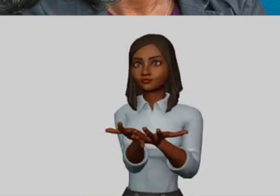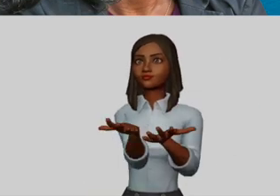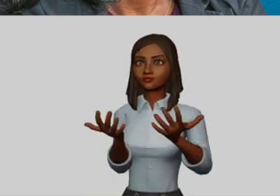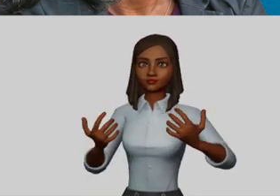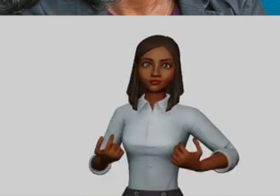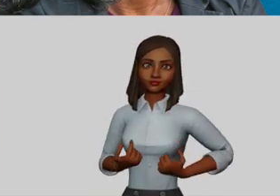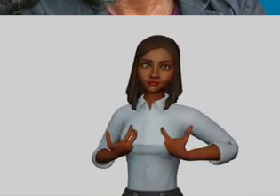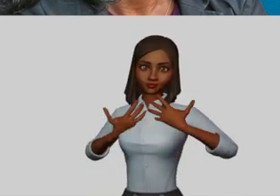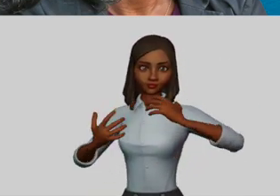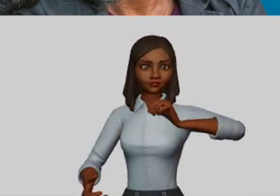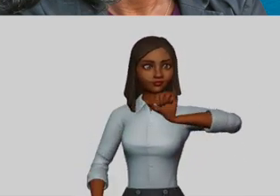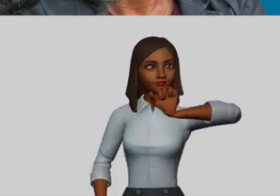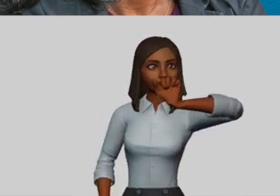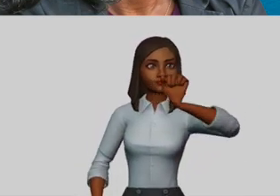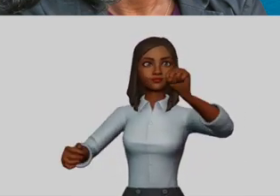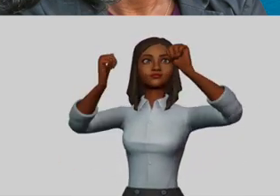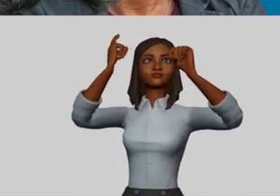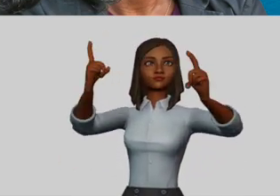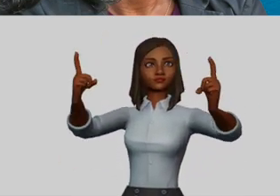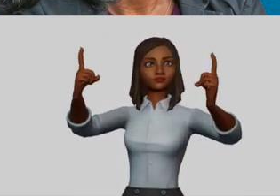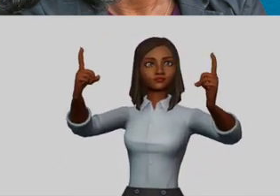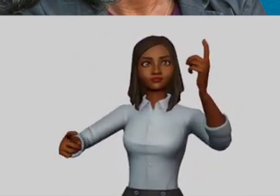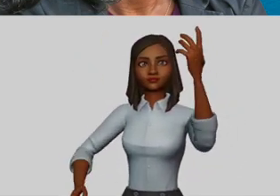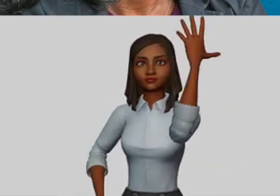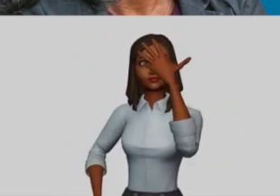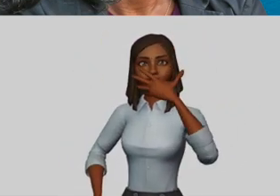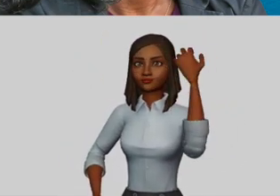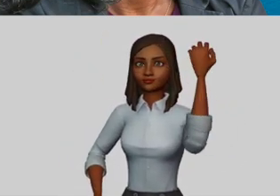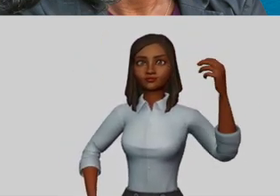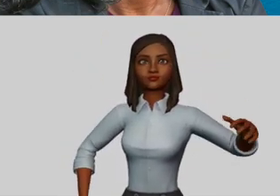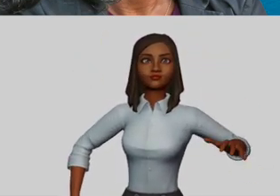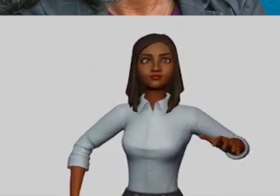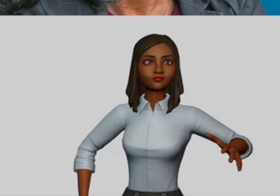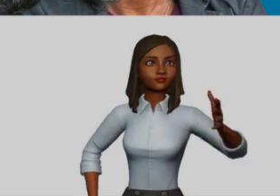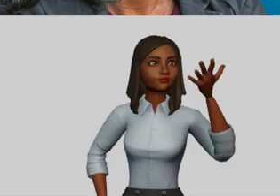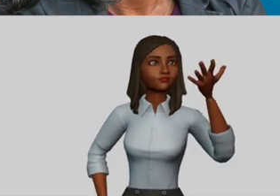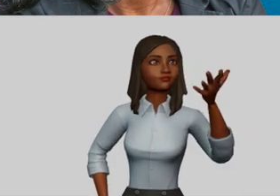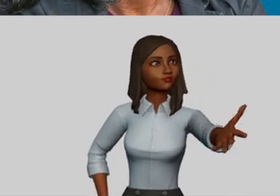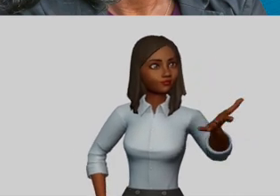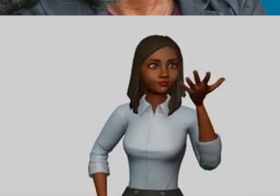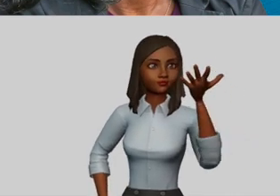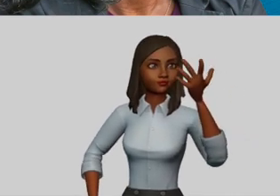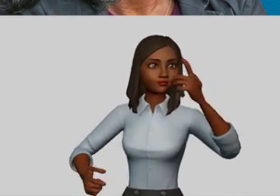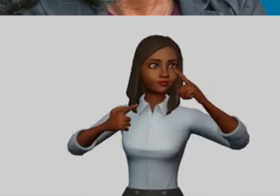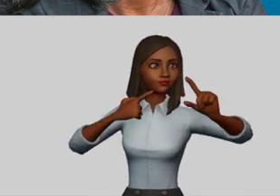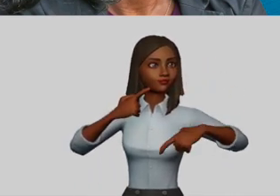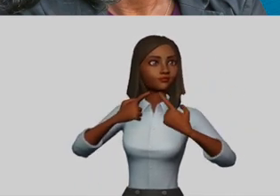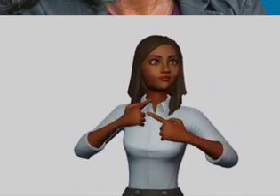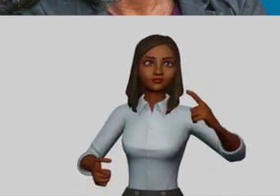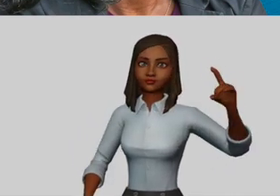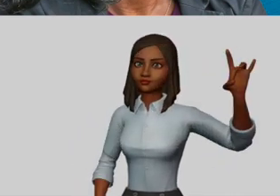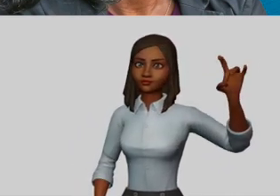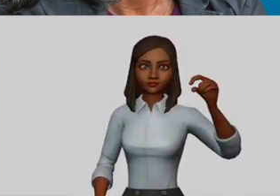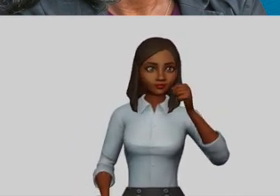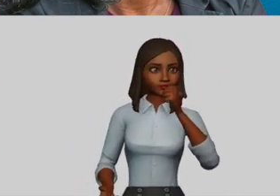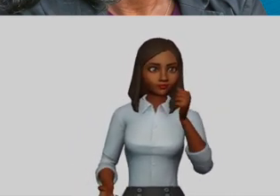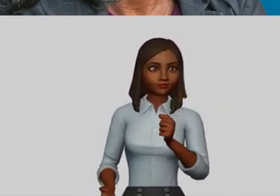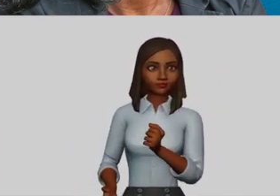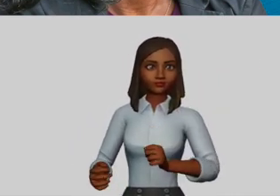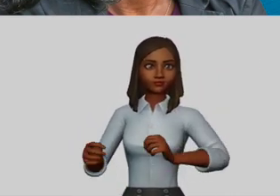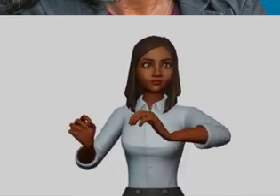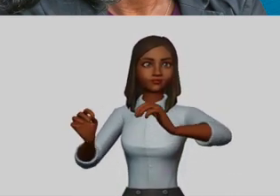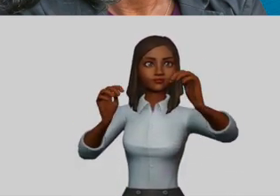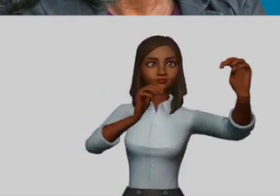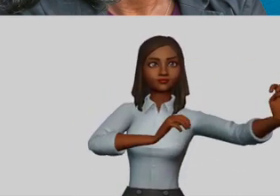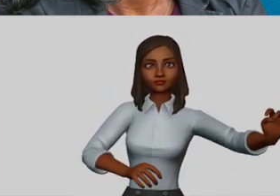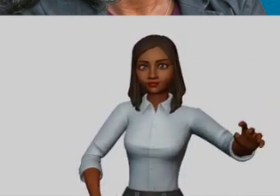otras culturas. Yo me acuerdo que eso fue un punto en mi vida donde yo me di cuenta de eso, pero me gustaría escuchar para ti en qué momento